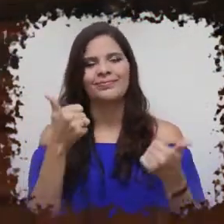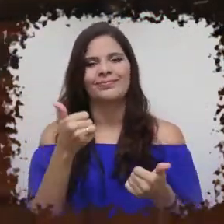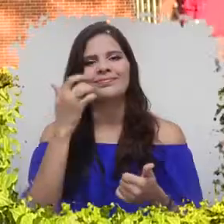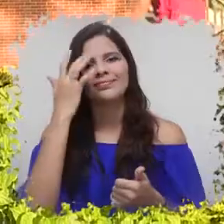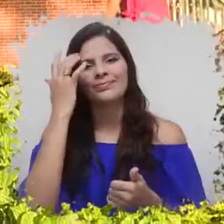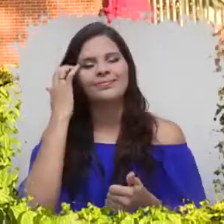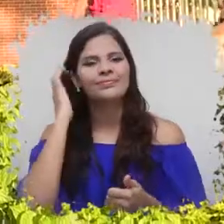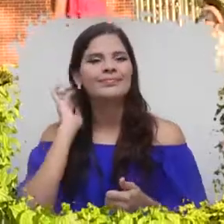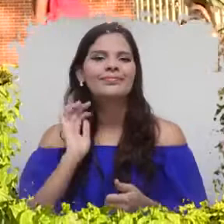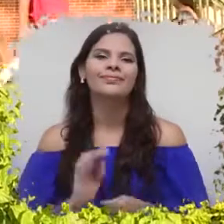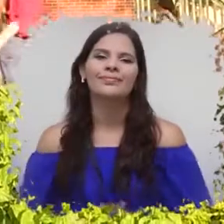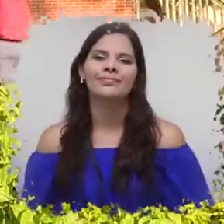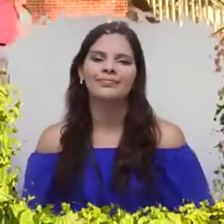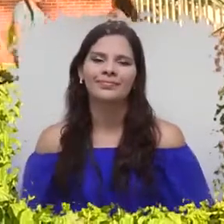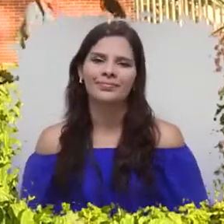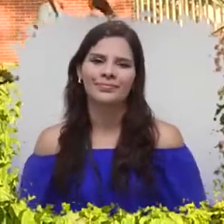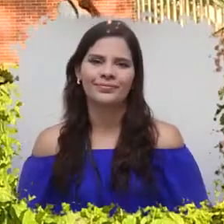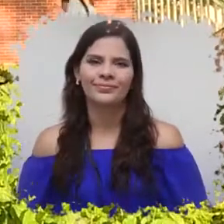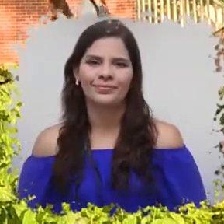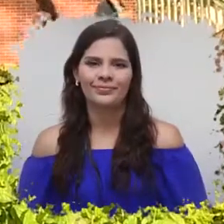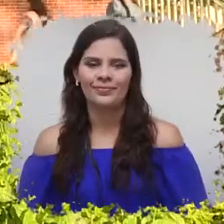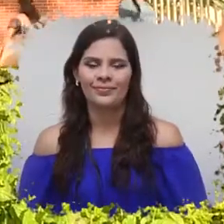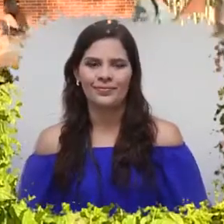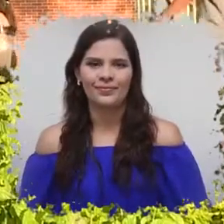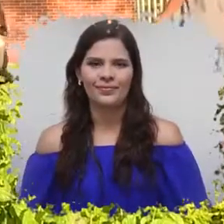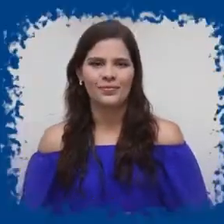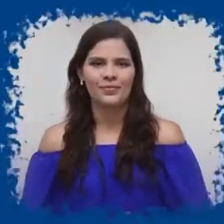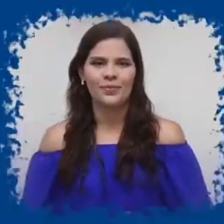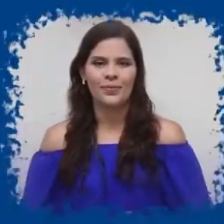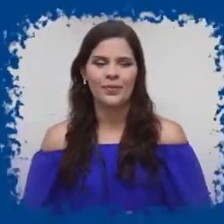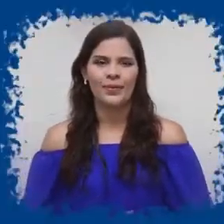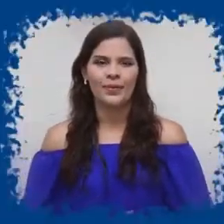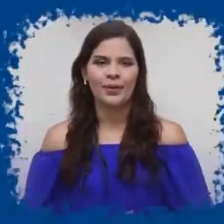Salazar, rector de esta Casa de Estudios Superiores.